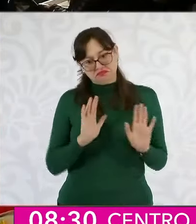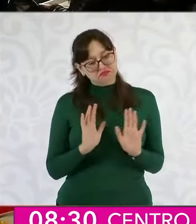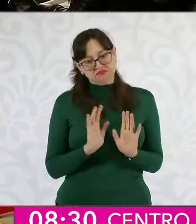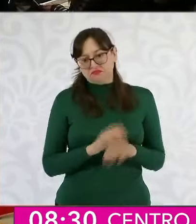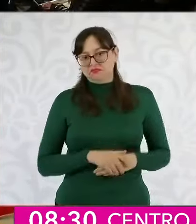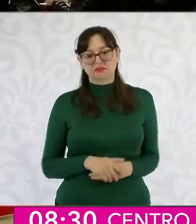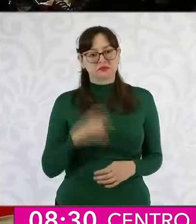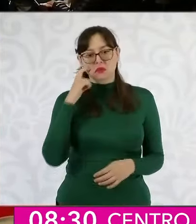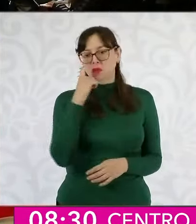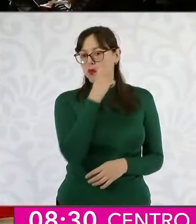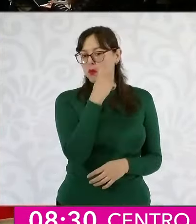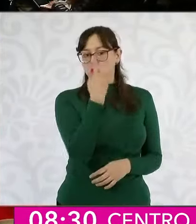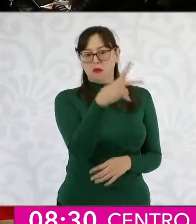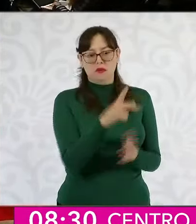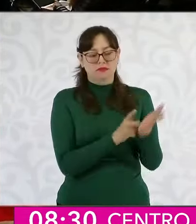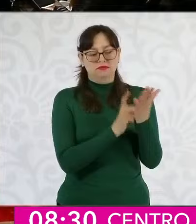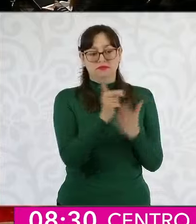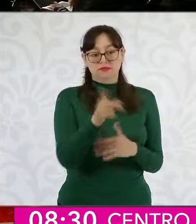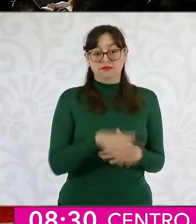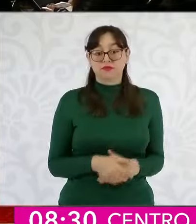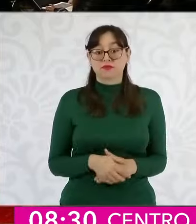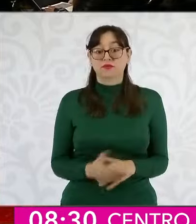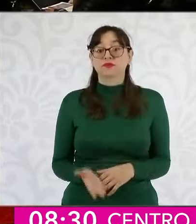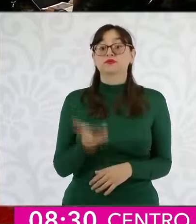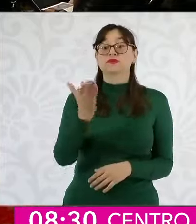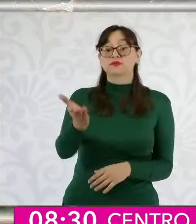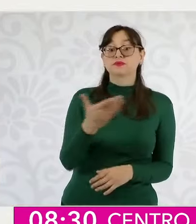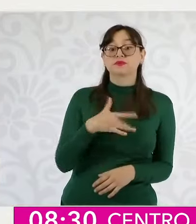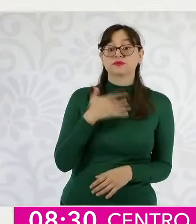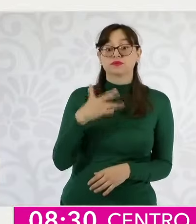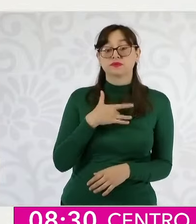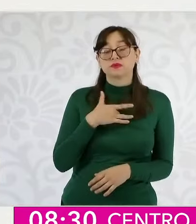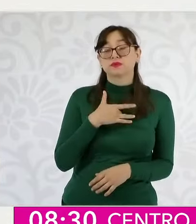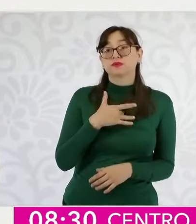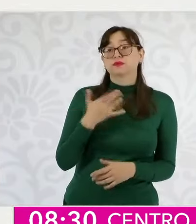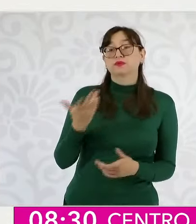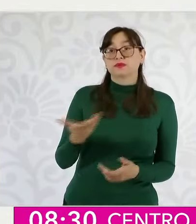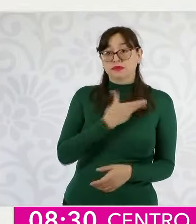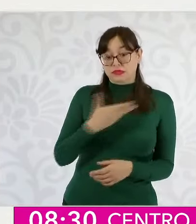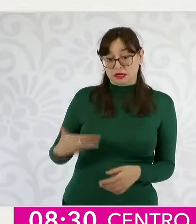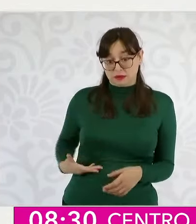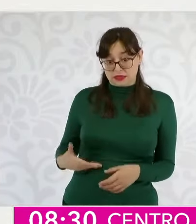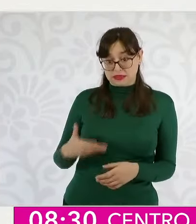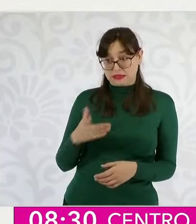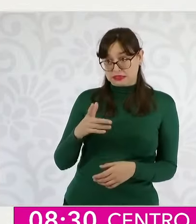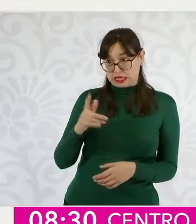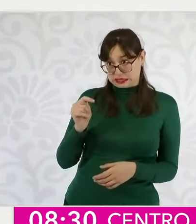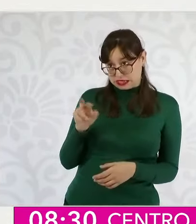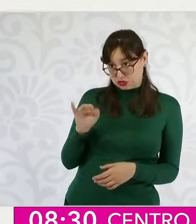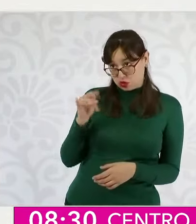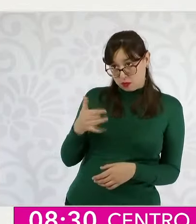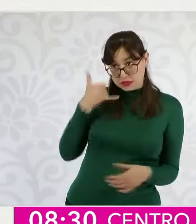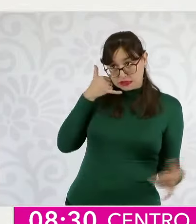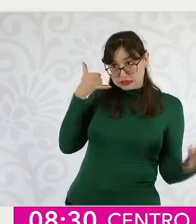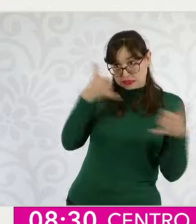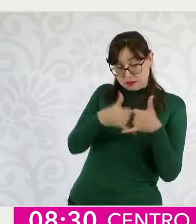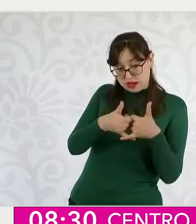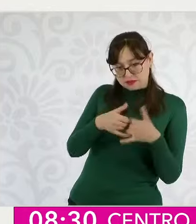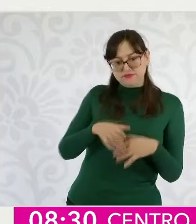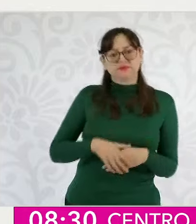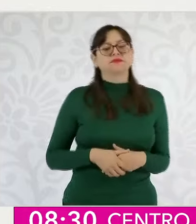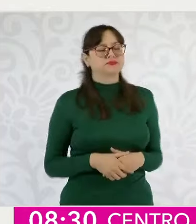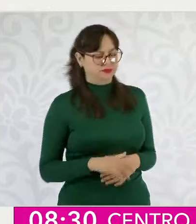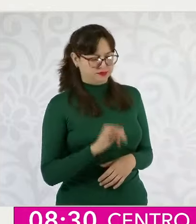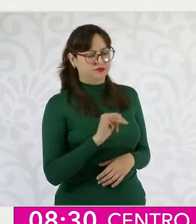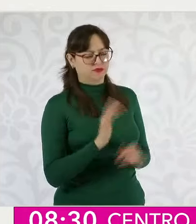alguna llamada o encuentro con Donald Trump próximamente? Está ya en contacto el canciller, el secretario de Relaciones Exteriores, Juan Ramón de